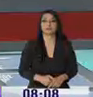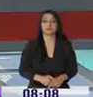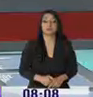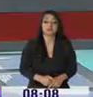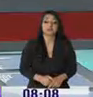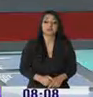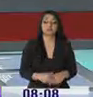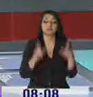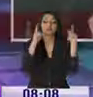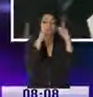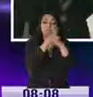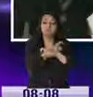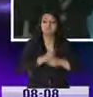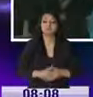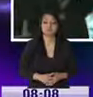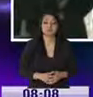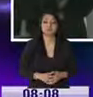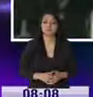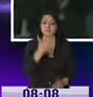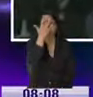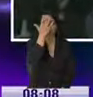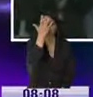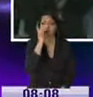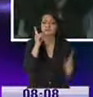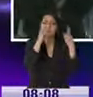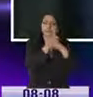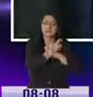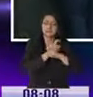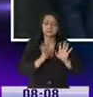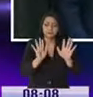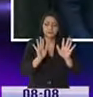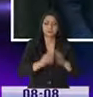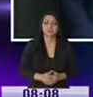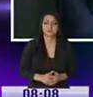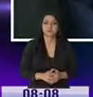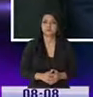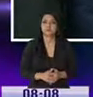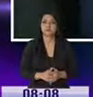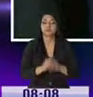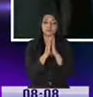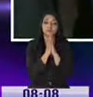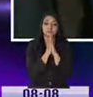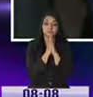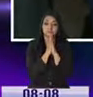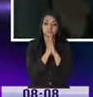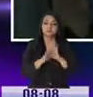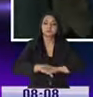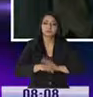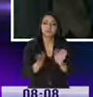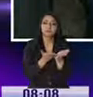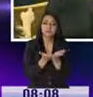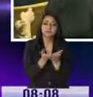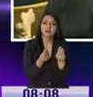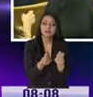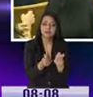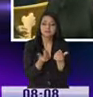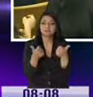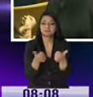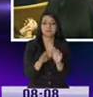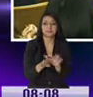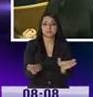Y complicada? ¿Por qué digo que es una postura difícil y complicada? Porque lo único que se está pidiendo es mejorar el servicio.